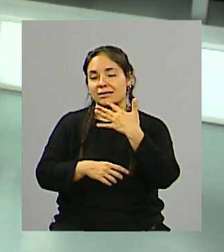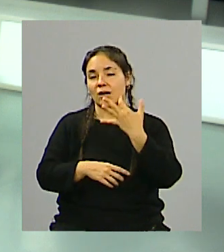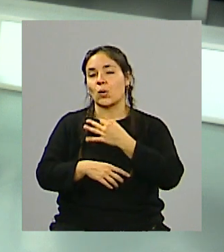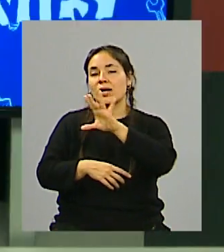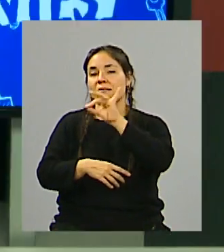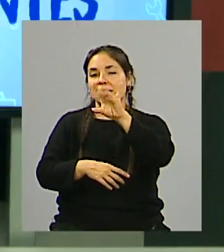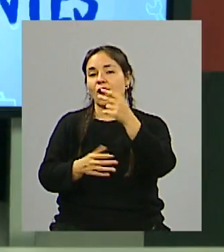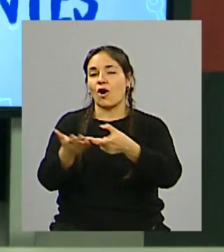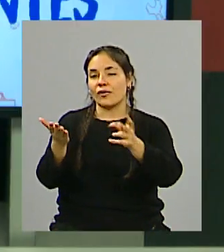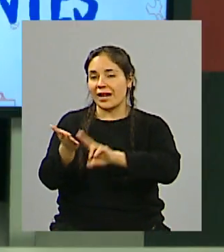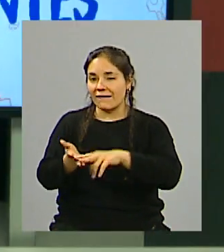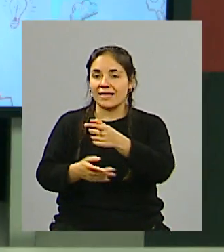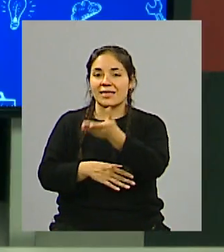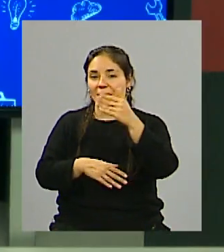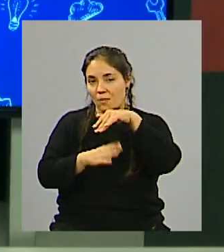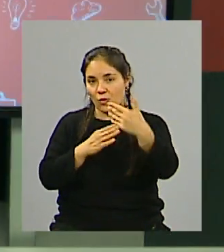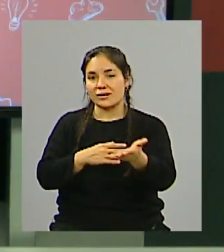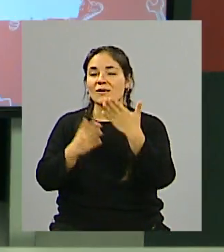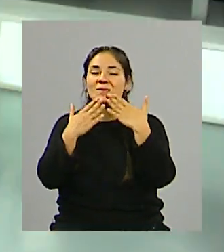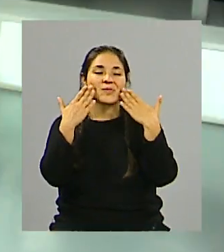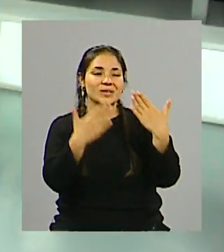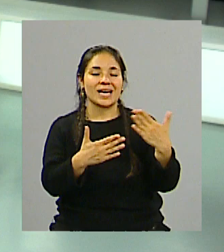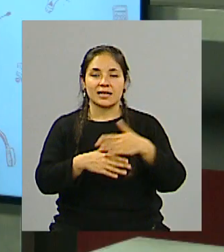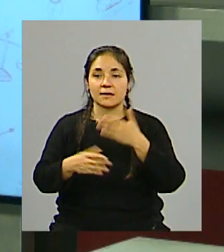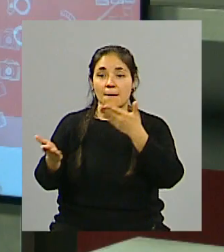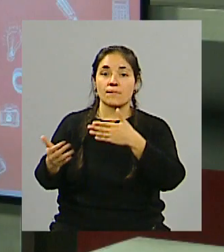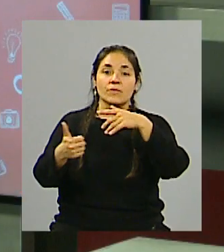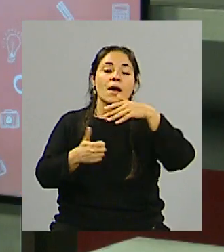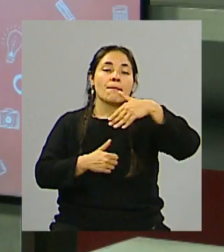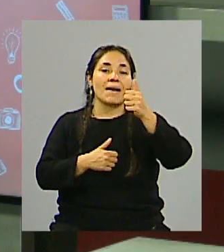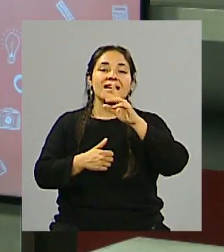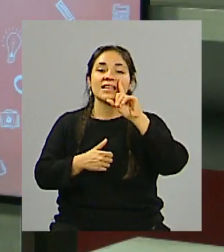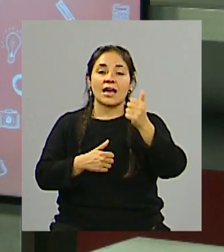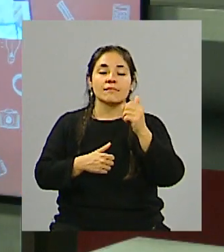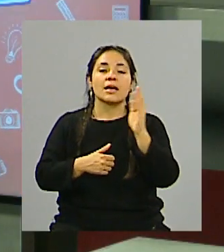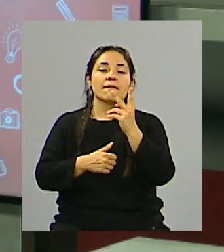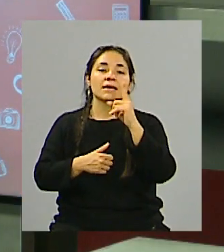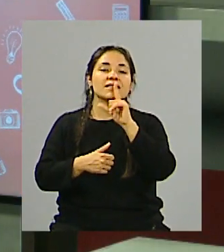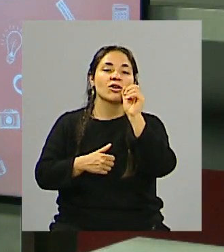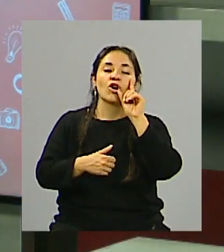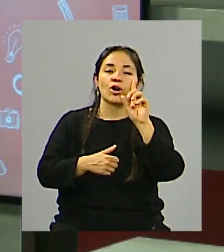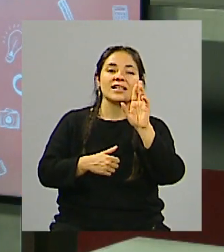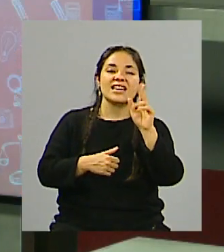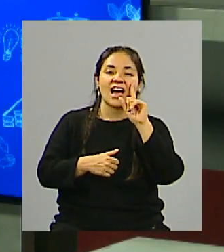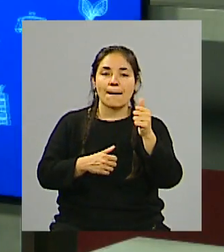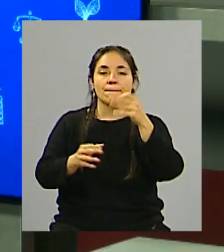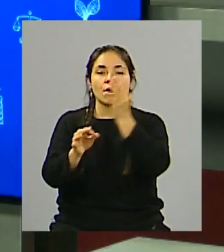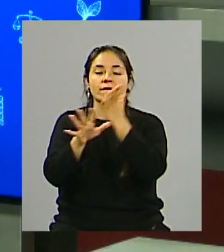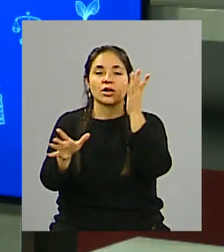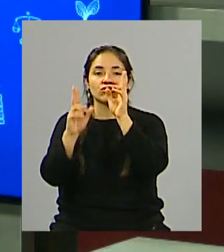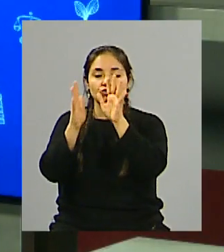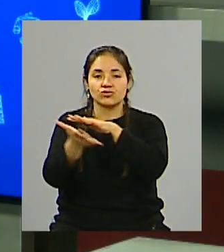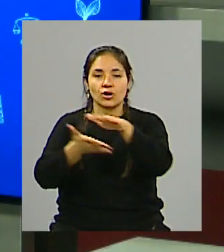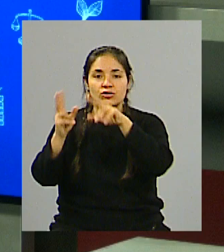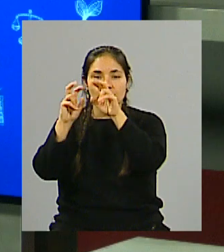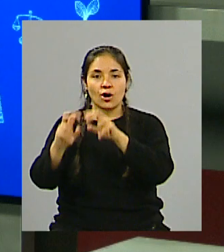convocar. Así es que será hasta cualquier momento. Muchas gracias. Así pasaba María Victoria Pérez, socióloga, y Julieta Díaz Marquestos,